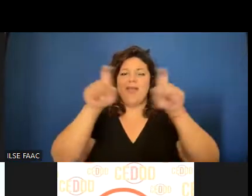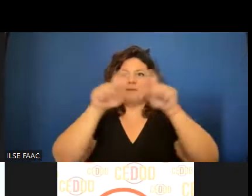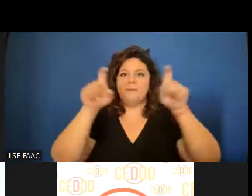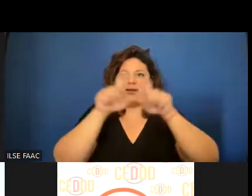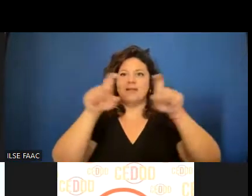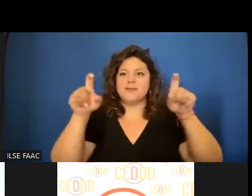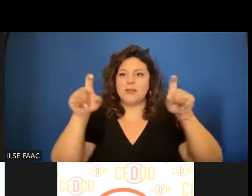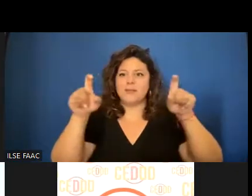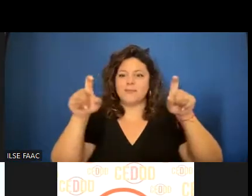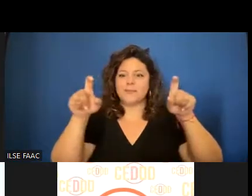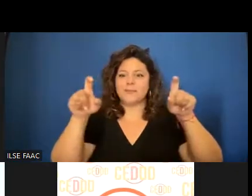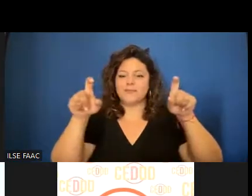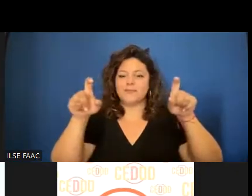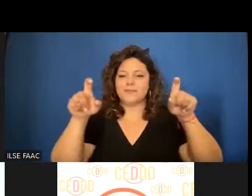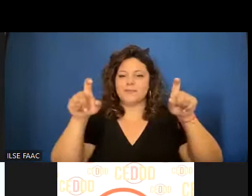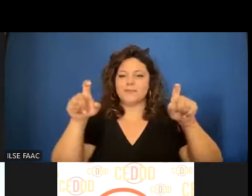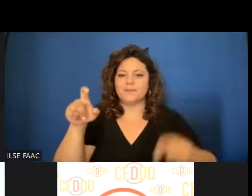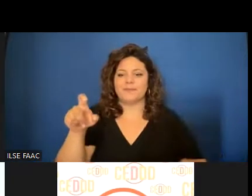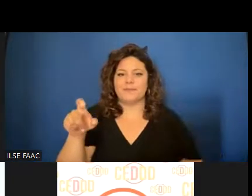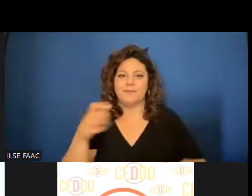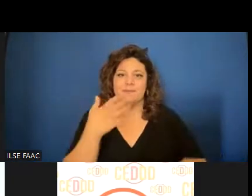algo más consistente.